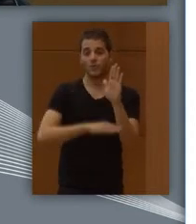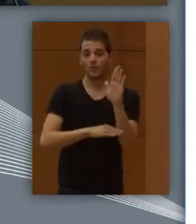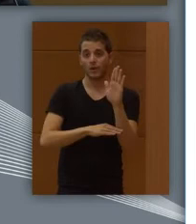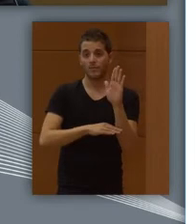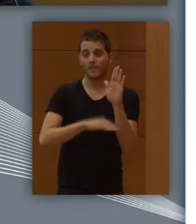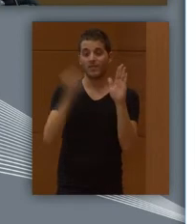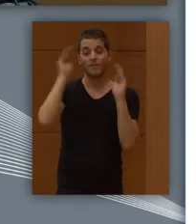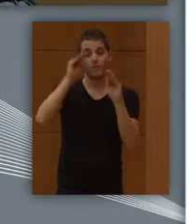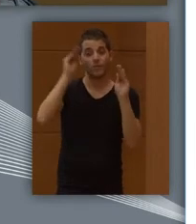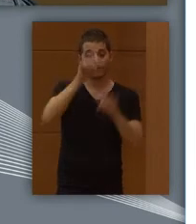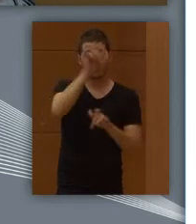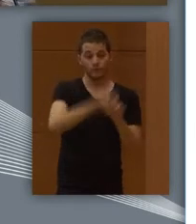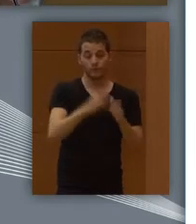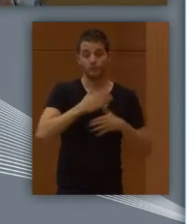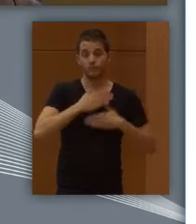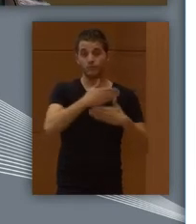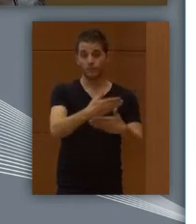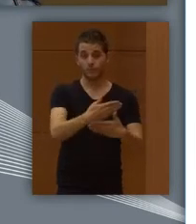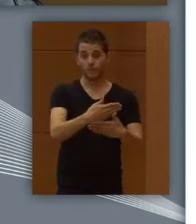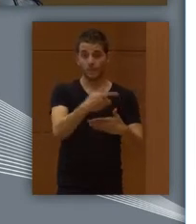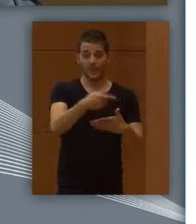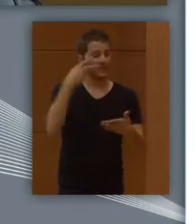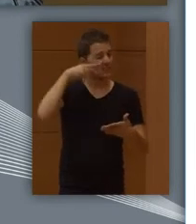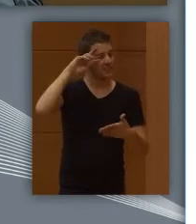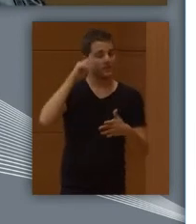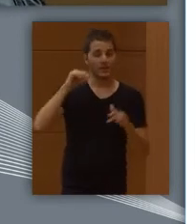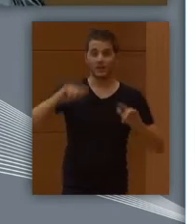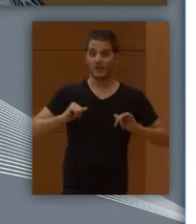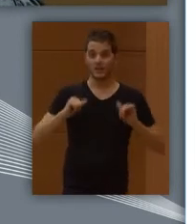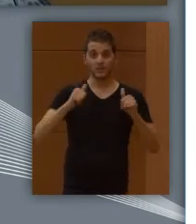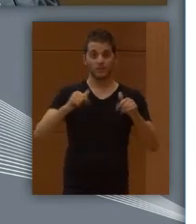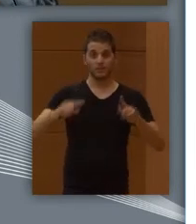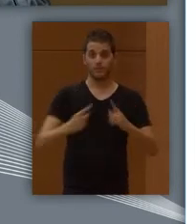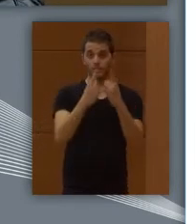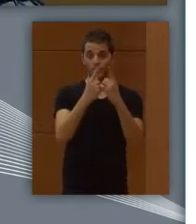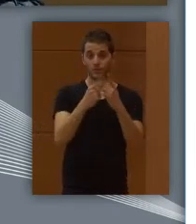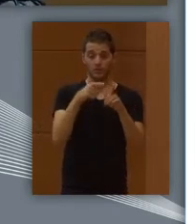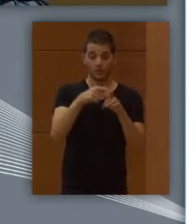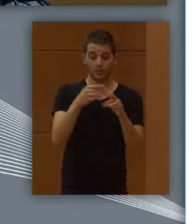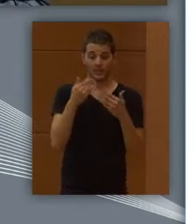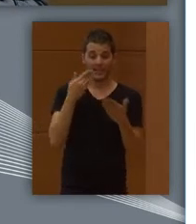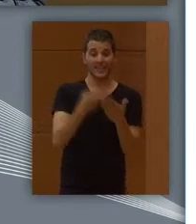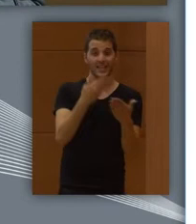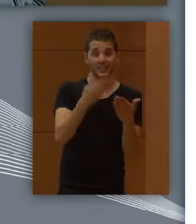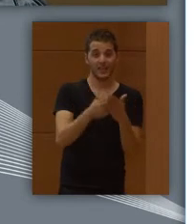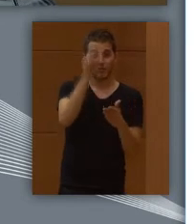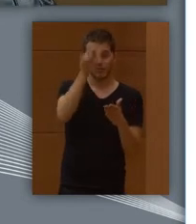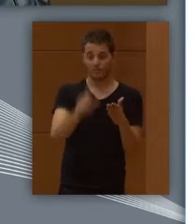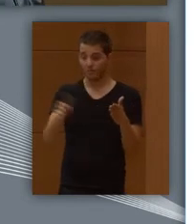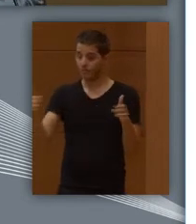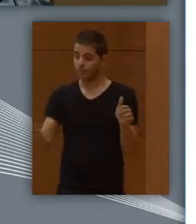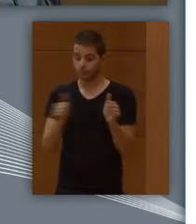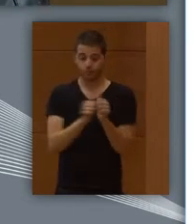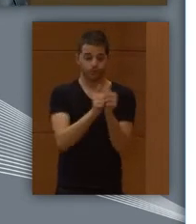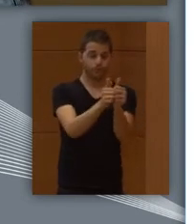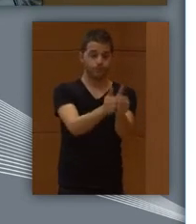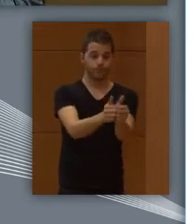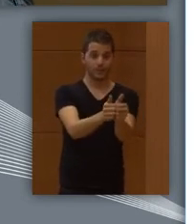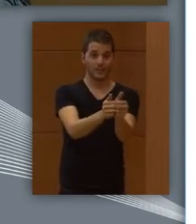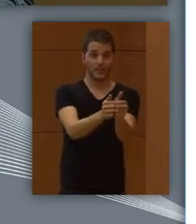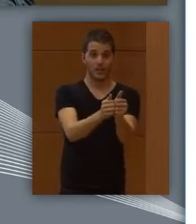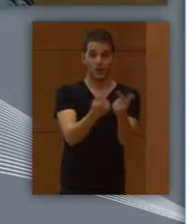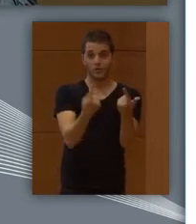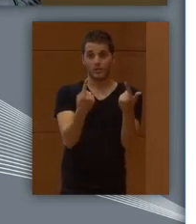de voluntariado que en esas experiencias piloto nos permite garantizar un acompañamiento personalizado en las primeras fases,